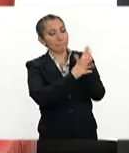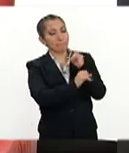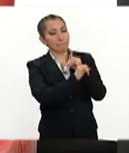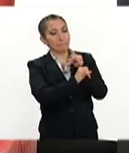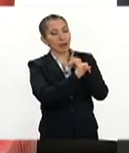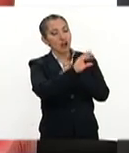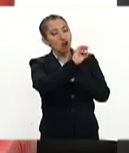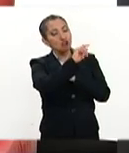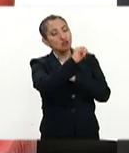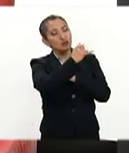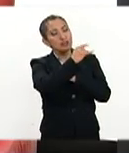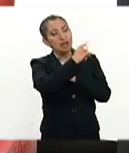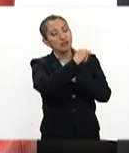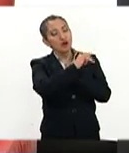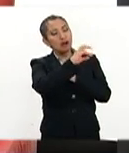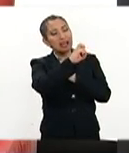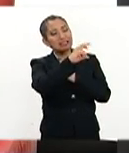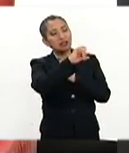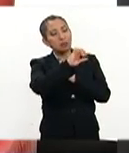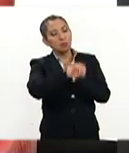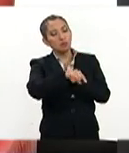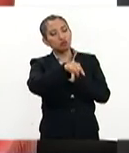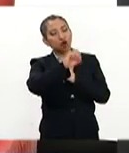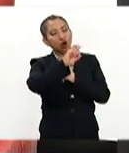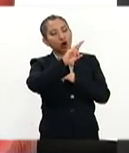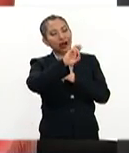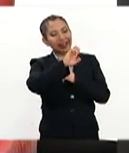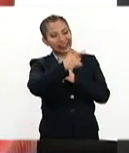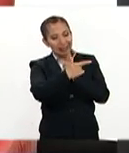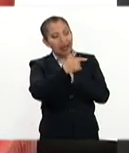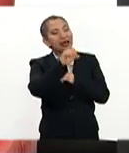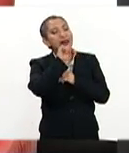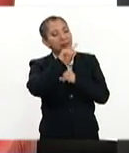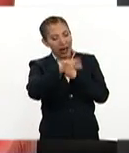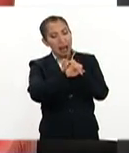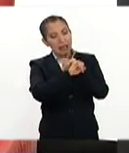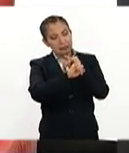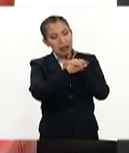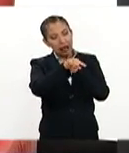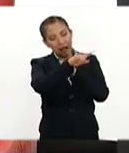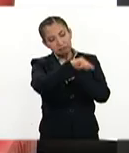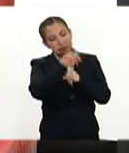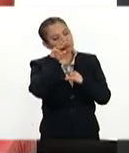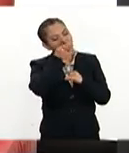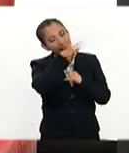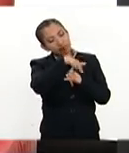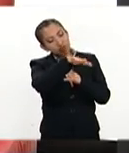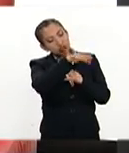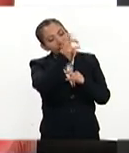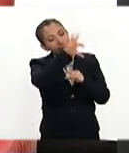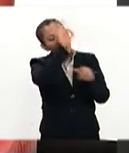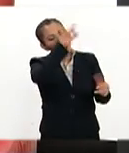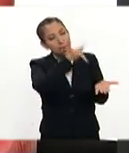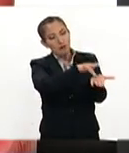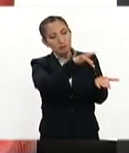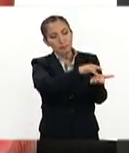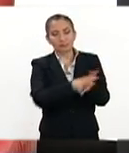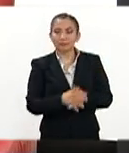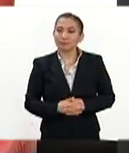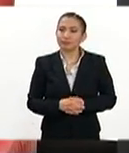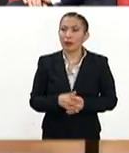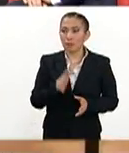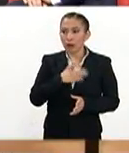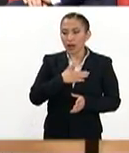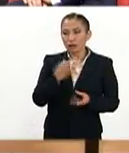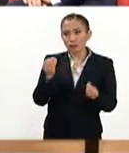web, construyendoycreciendo.org. Ahí están nuestras redes sociales también. Correcto. Y a través de eso, pues que nos busquen para que nos apoyen. Muy